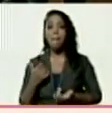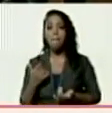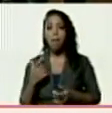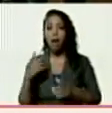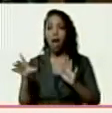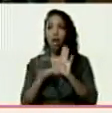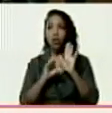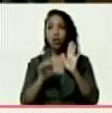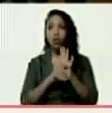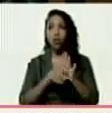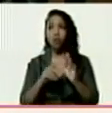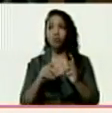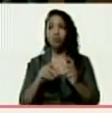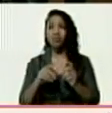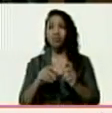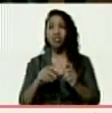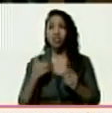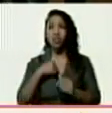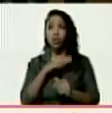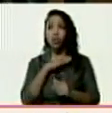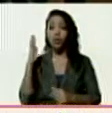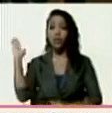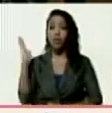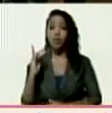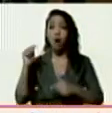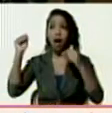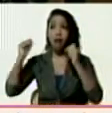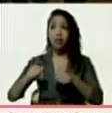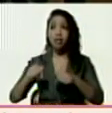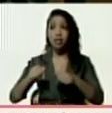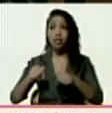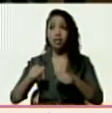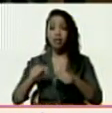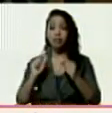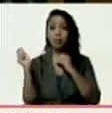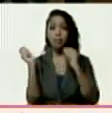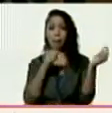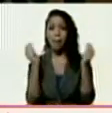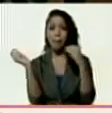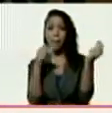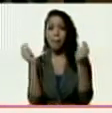la Constitución, nosotros vinimos aquí como lo establece el Palacio,